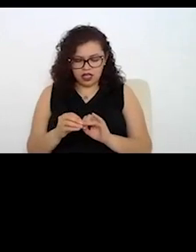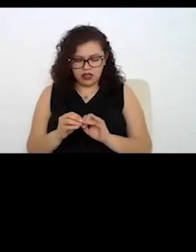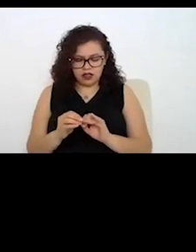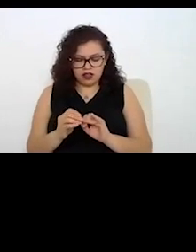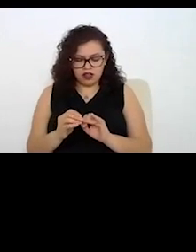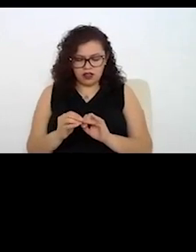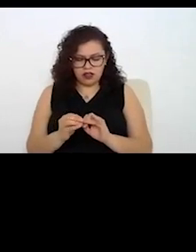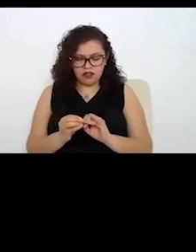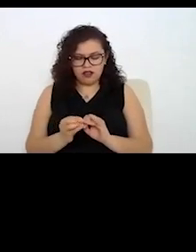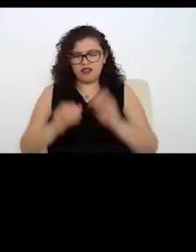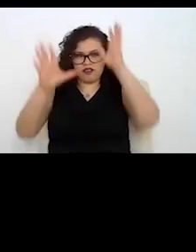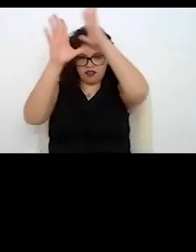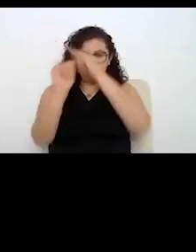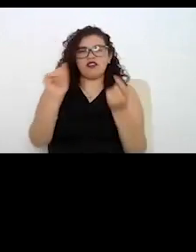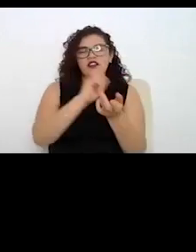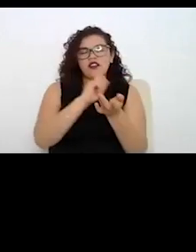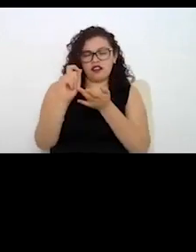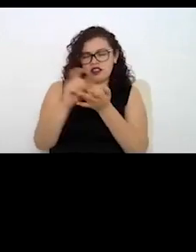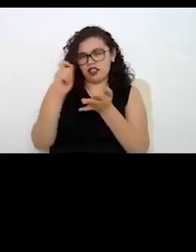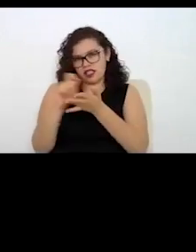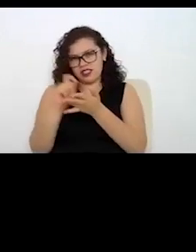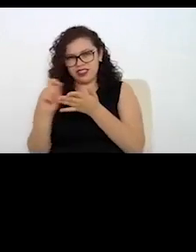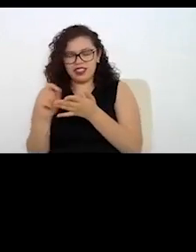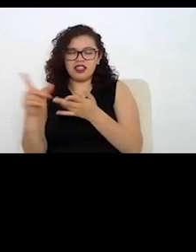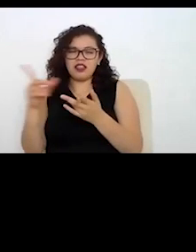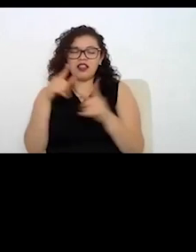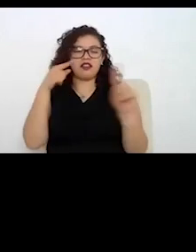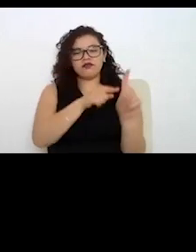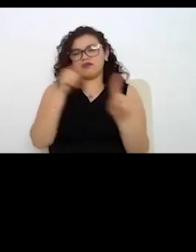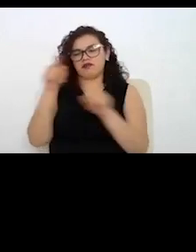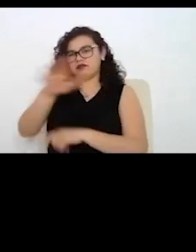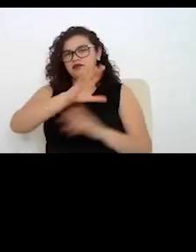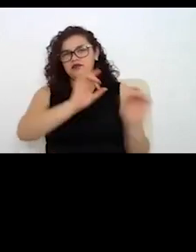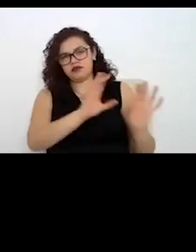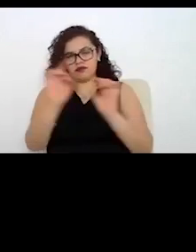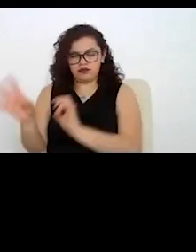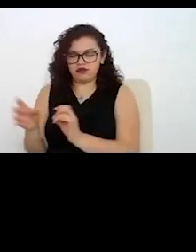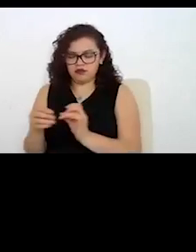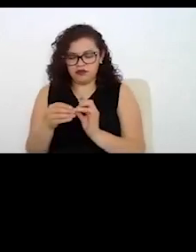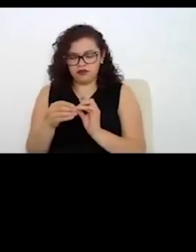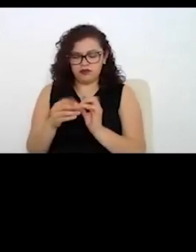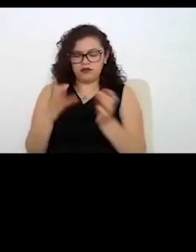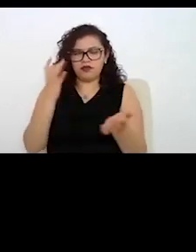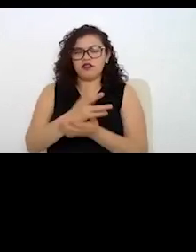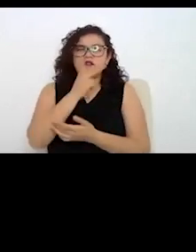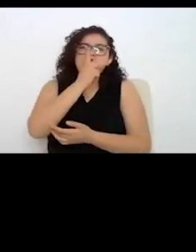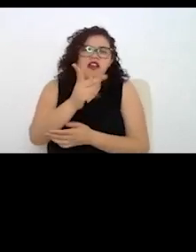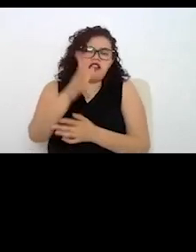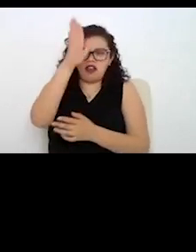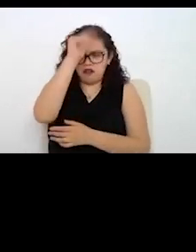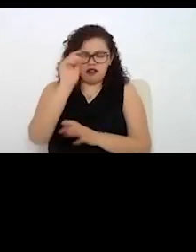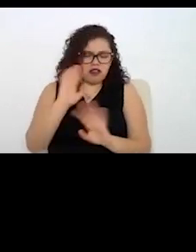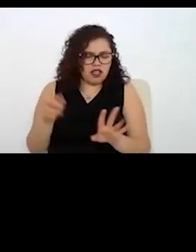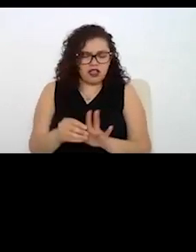esta modalidad híbrida por escrito, enfocándose en cada una de las situaciones que pudieran llegar a pasar, si nada más fue de palabra. Sí es